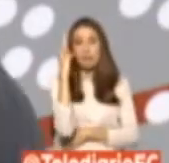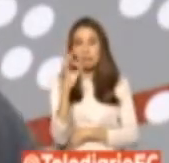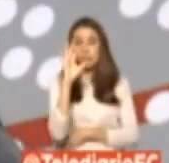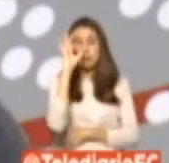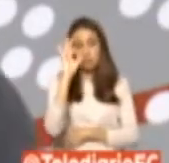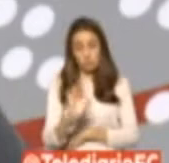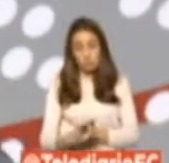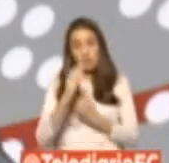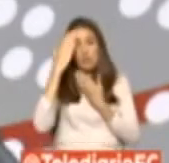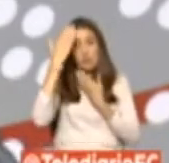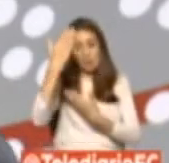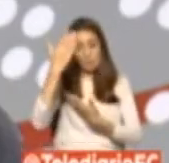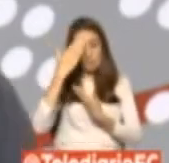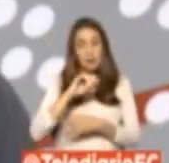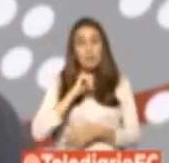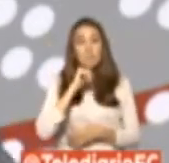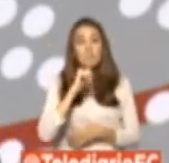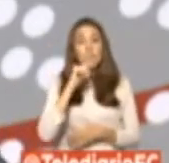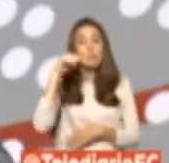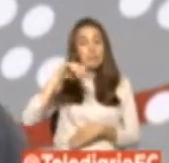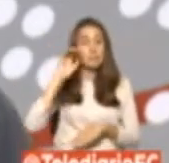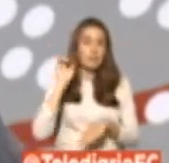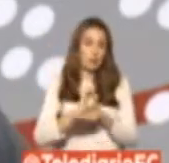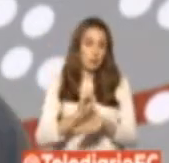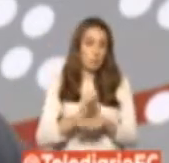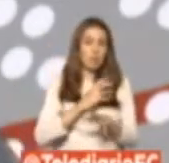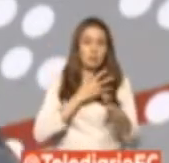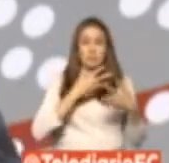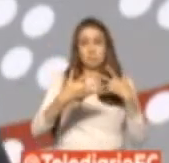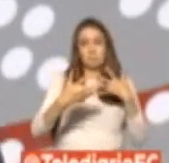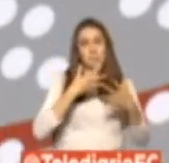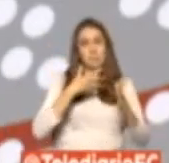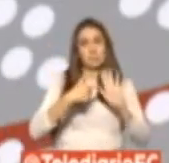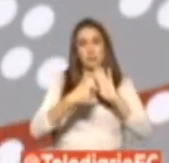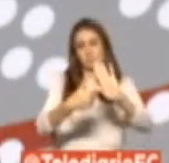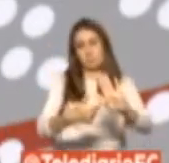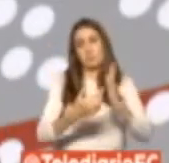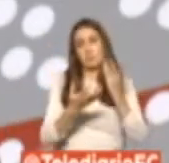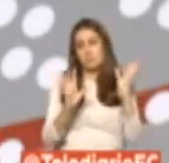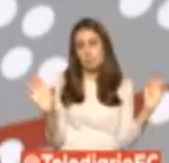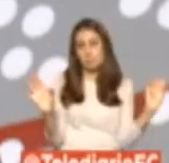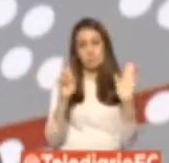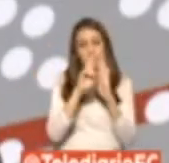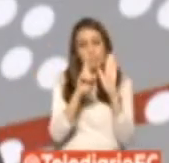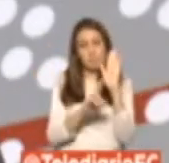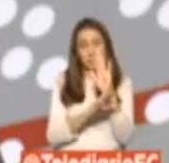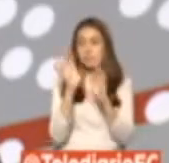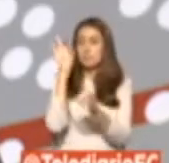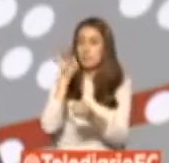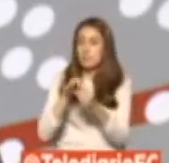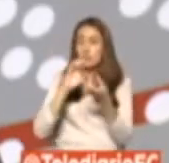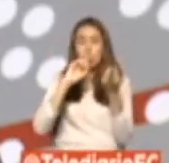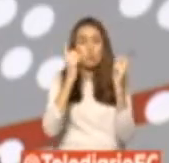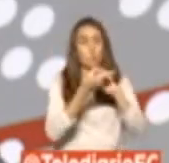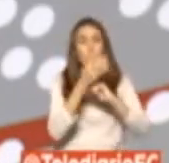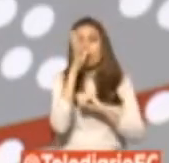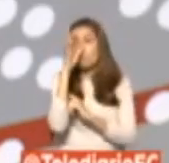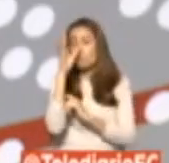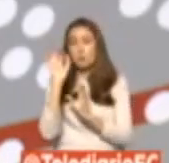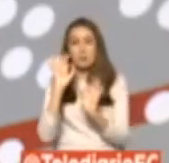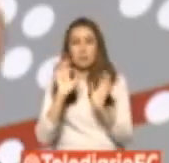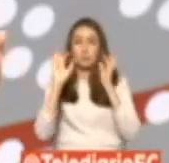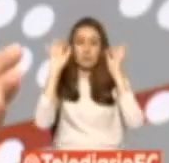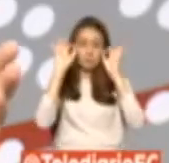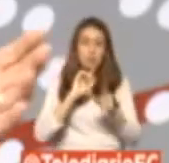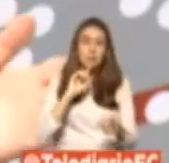lo que le hace falta de Ecuador, y de transparentemos y que dejemos de jugar con las reglas electorales, con las reglas legales, de tal